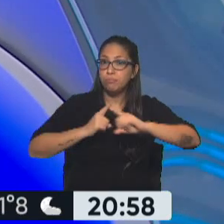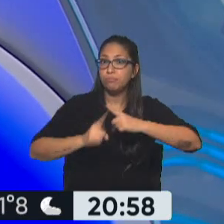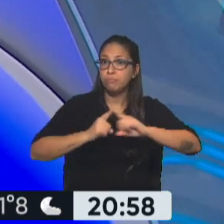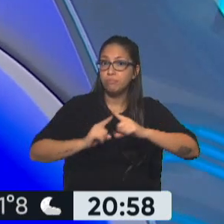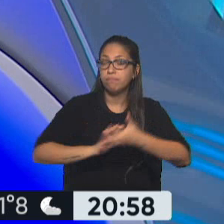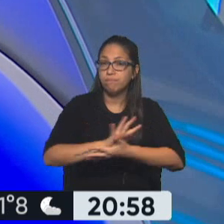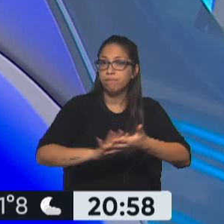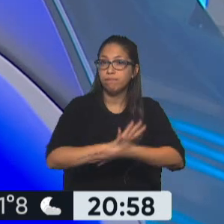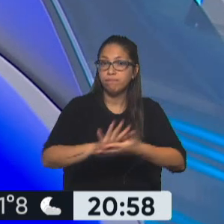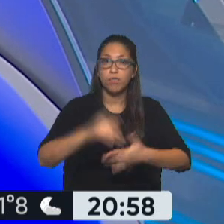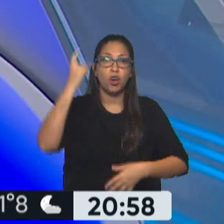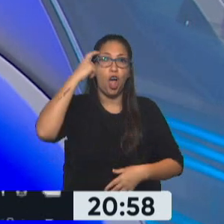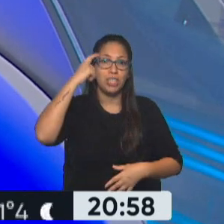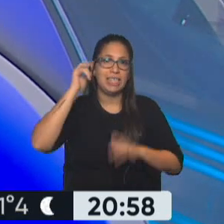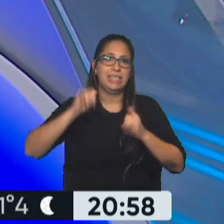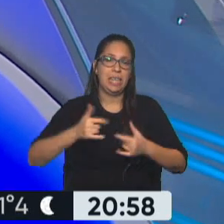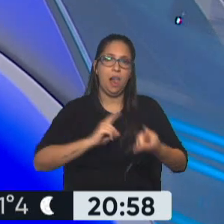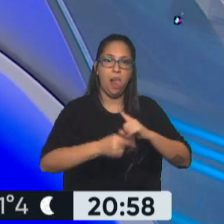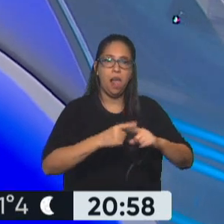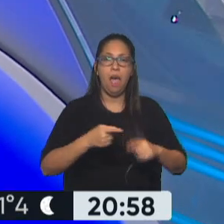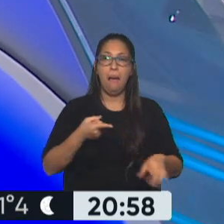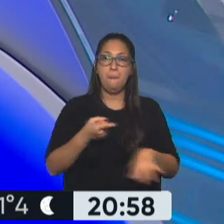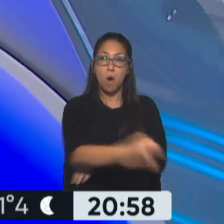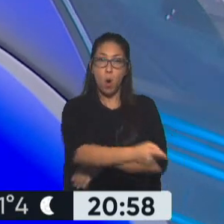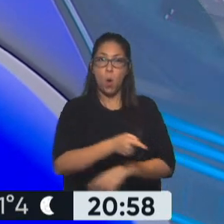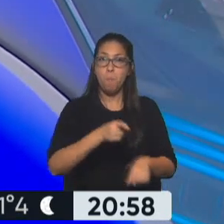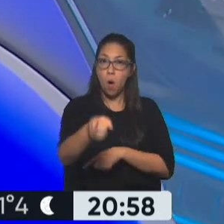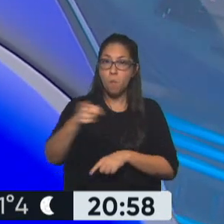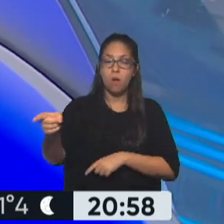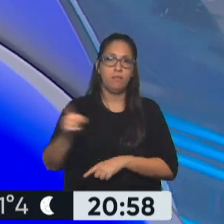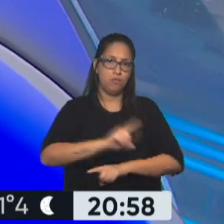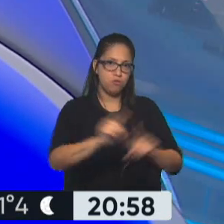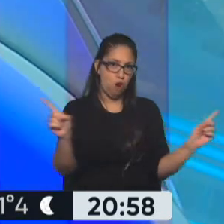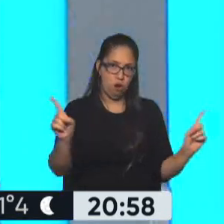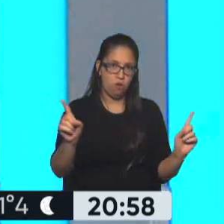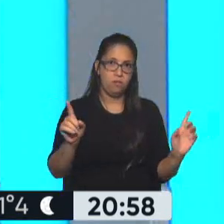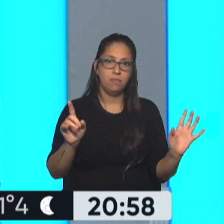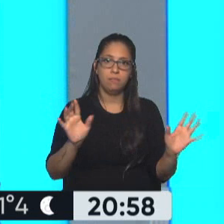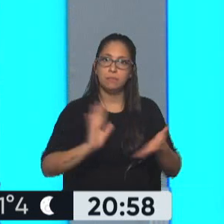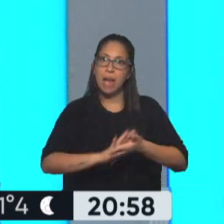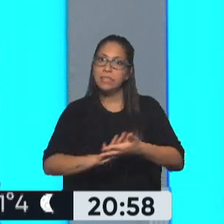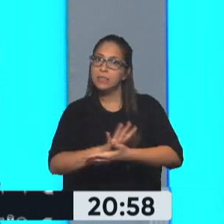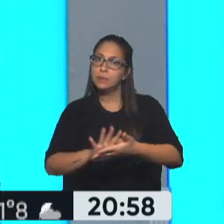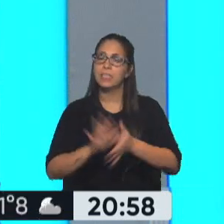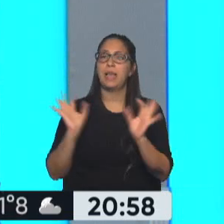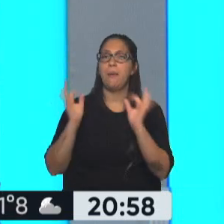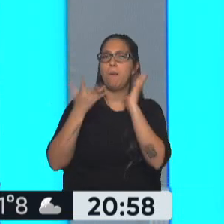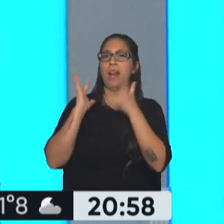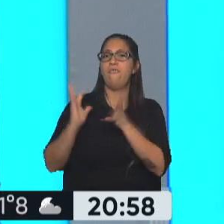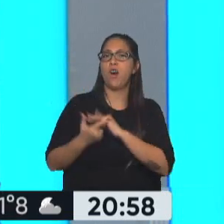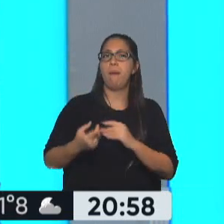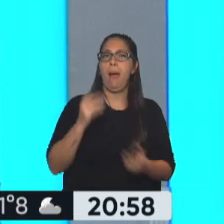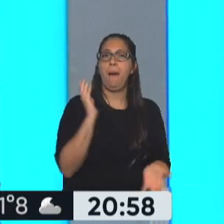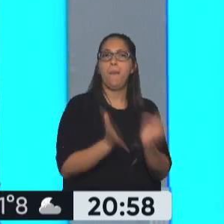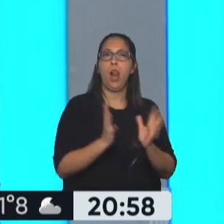más sensata y no tan agresiva con el presidente a la cabeza, sabemos el estilo que tiene Javier Milei en ese